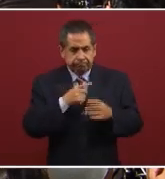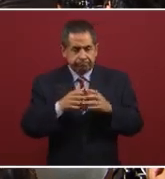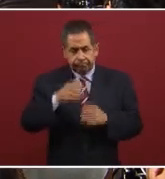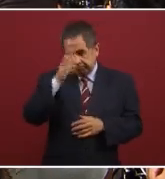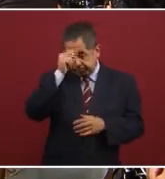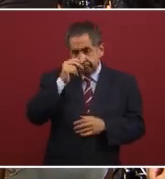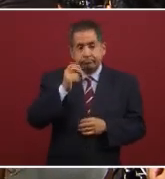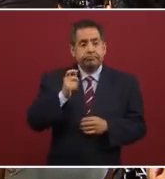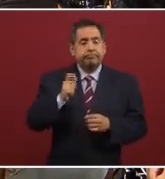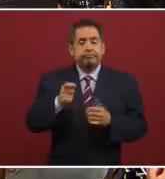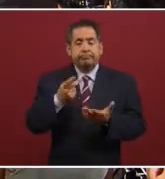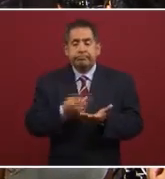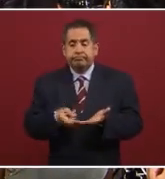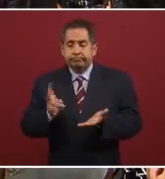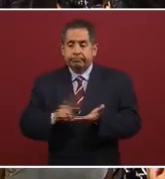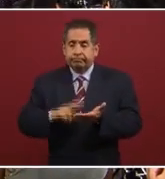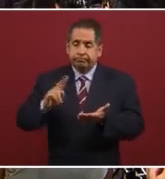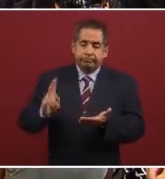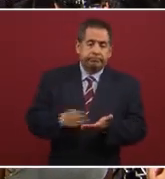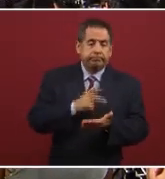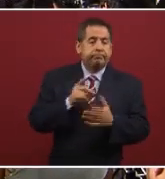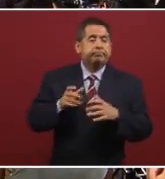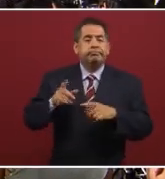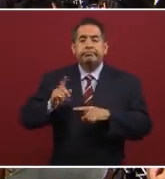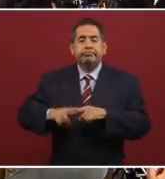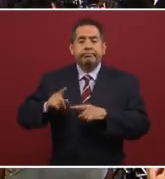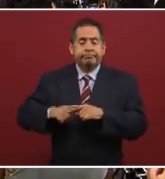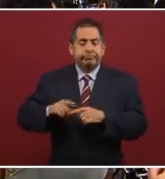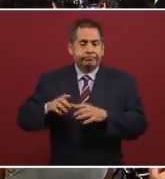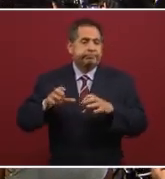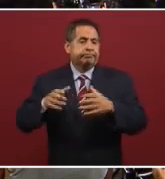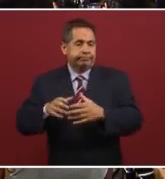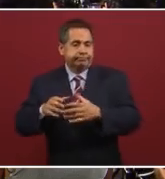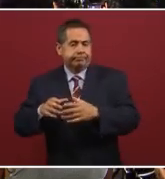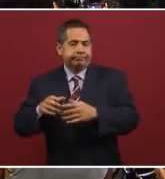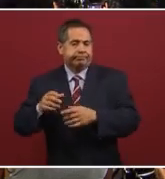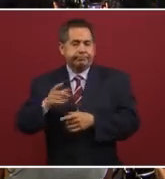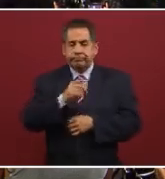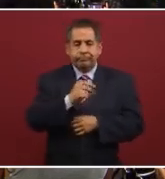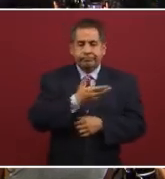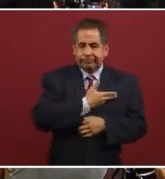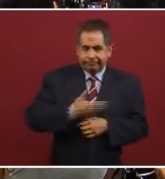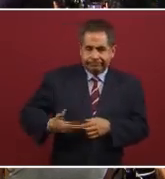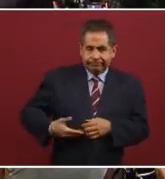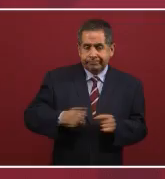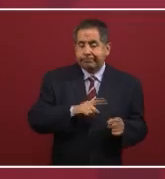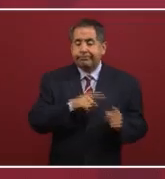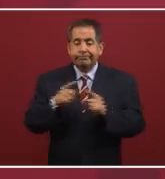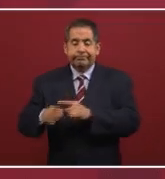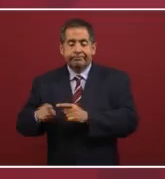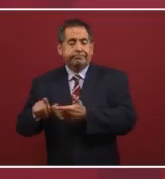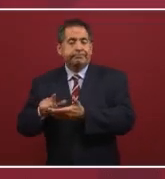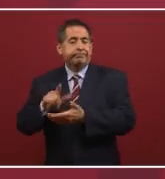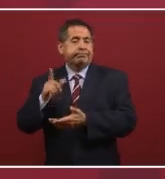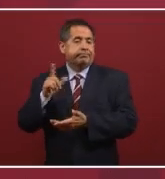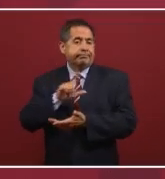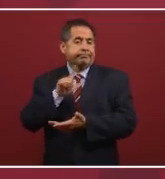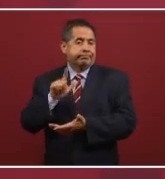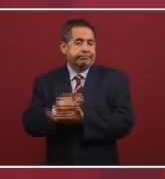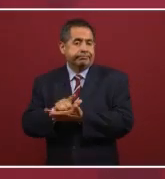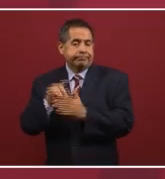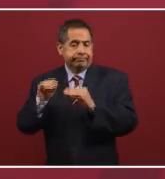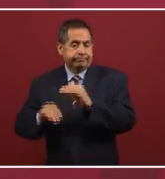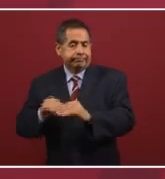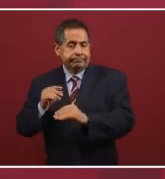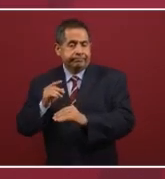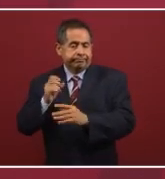es que la ratificación la realiza el legislativo, que tiene una personalidad soberana, pero los ejecutivos, bueno, son los que negocian, son